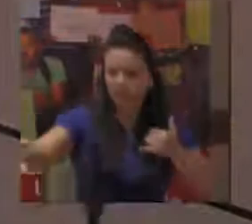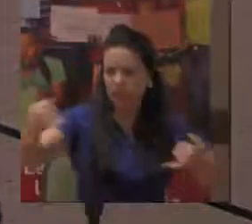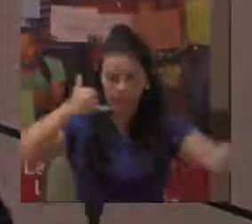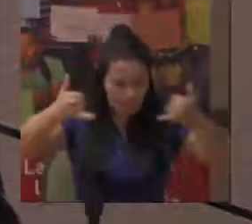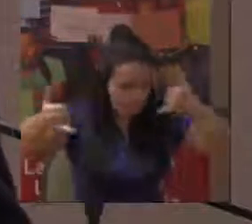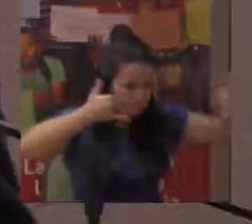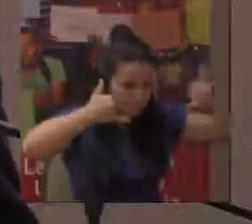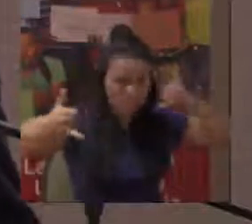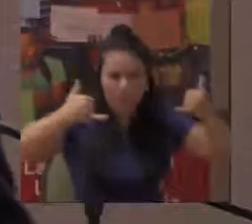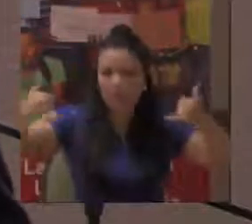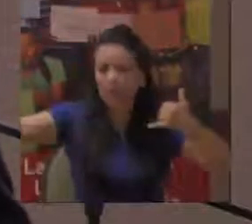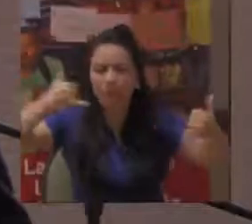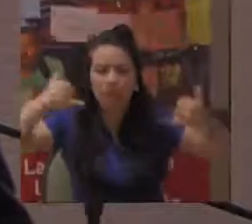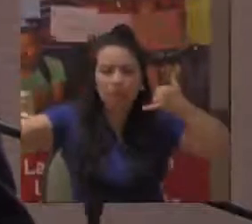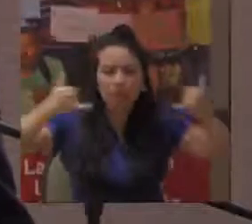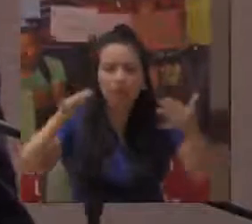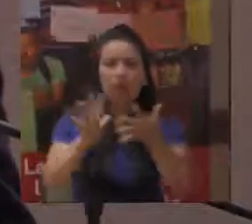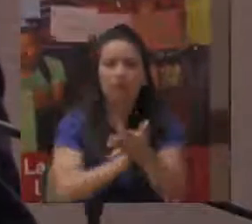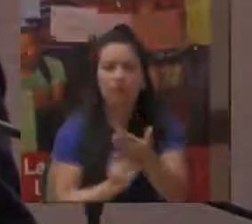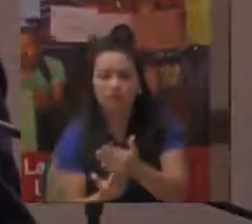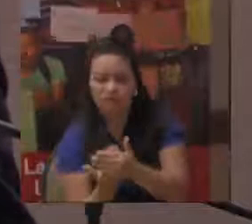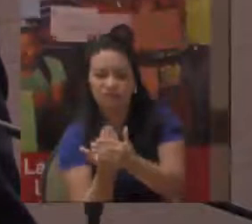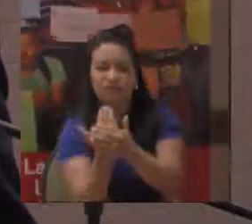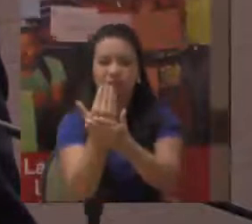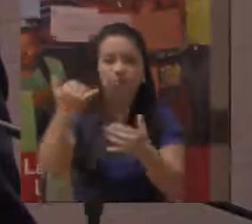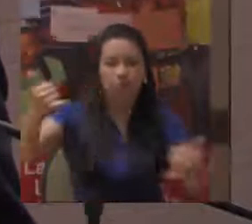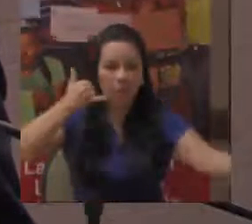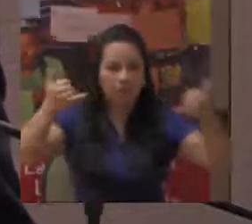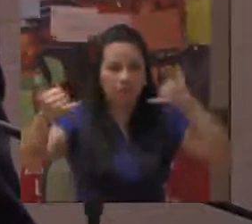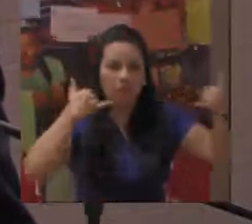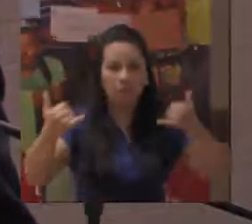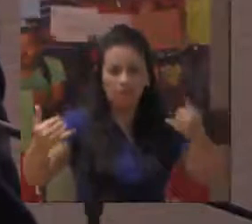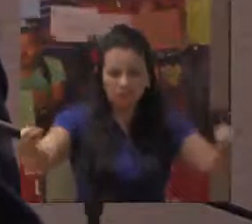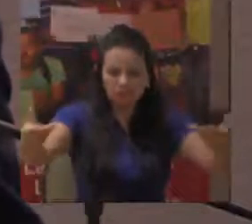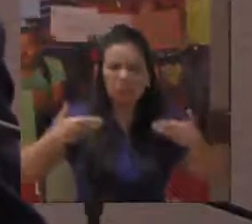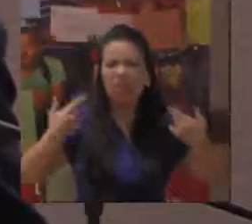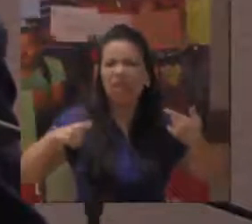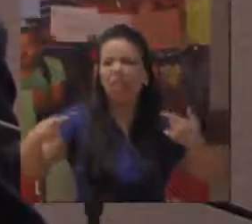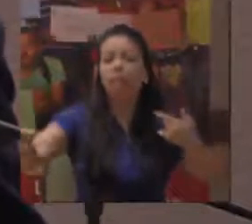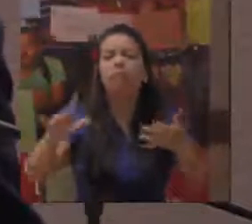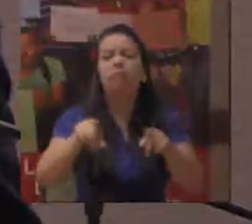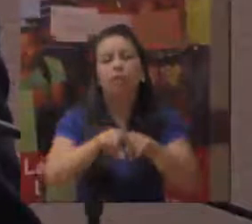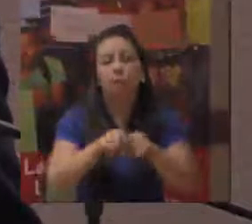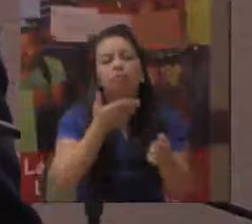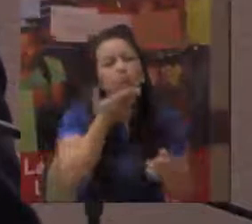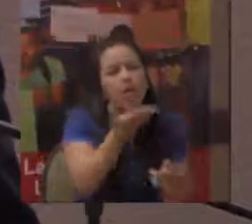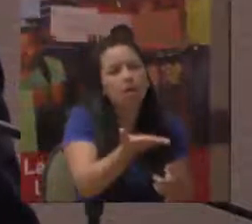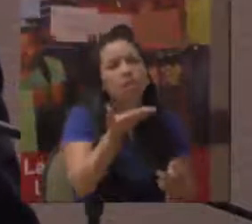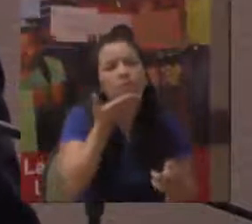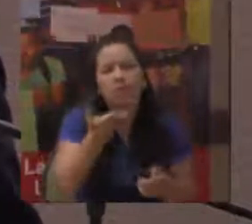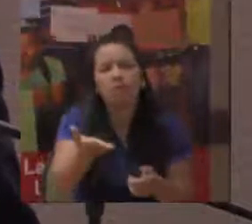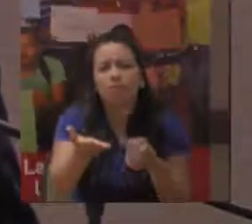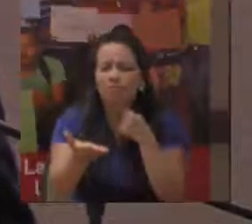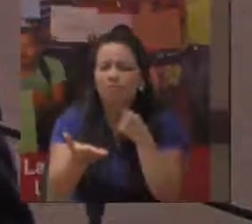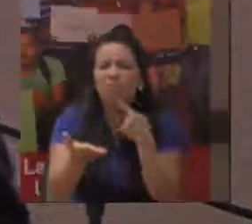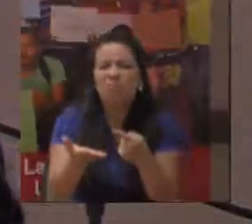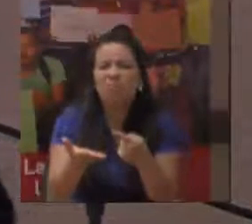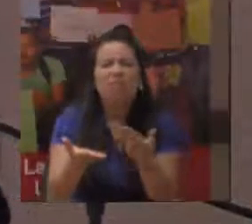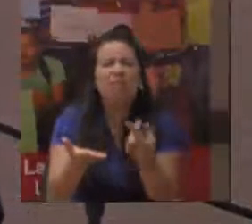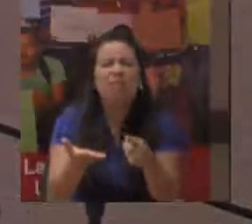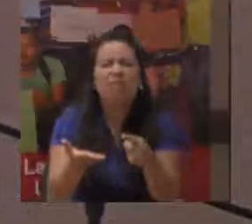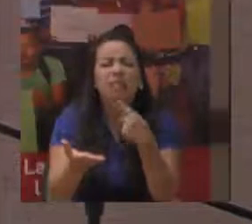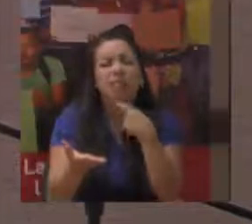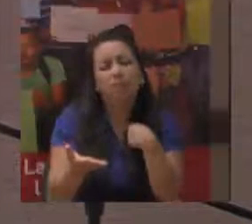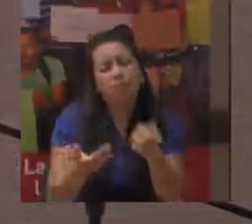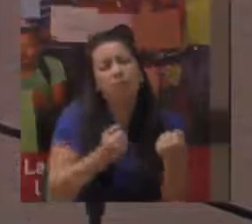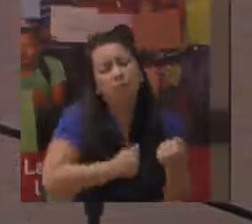PBX. El principal foco de peticiones hace referencia a bienes y servicios a los que puede acceder